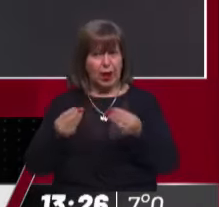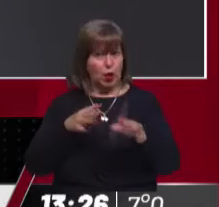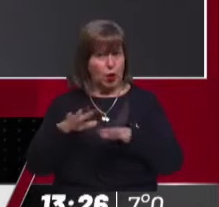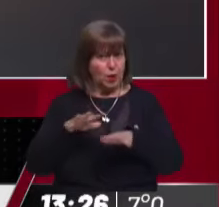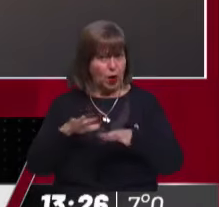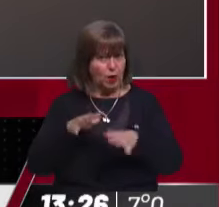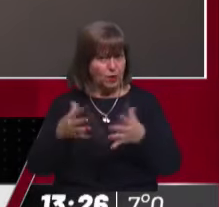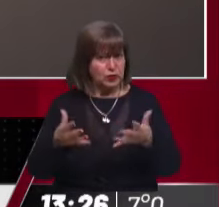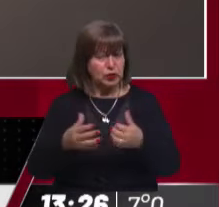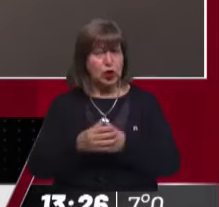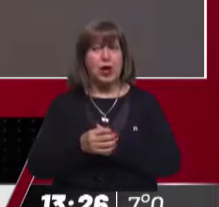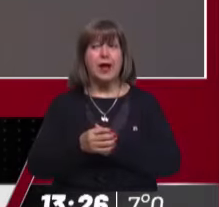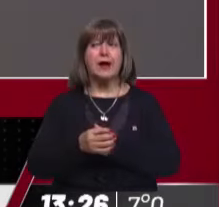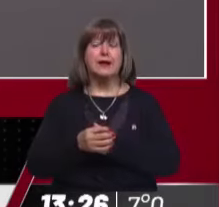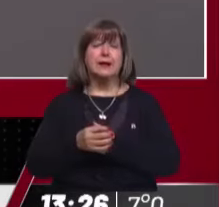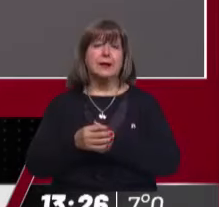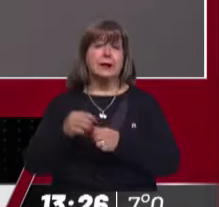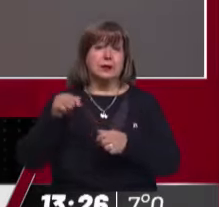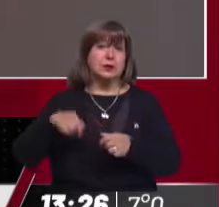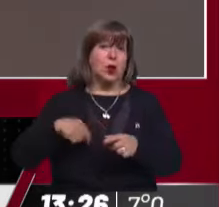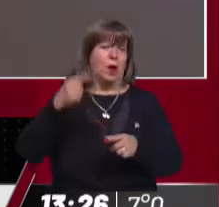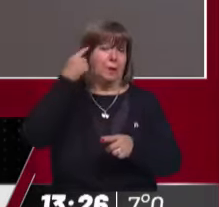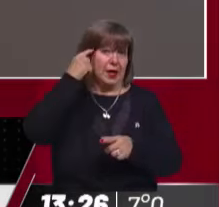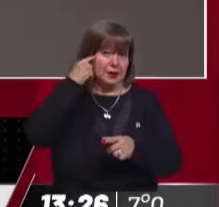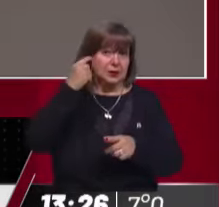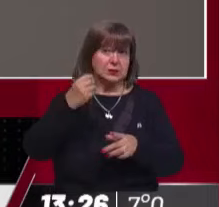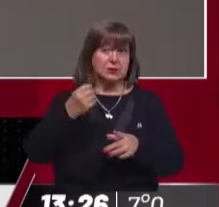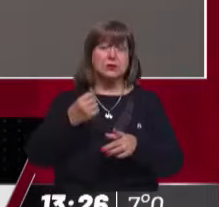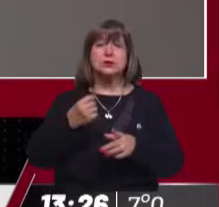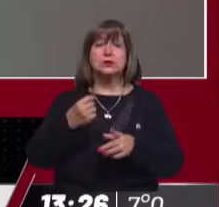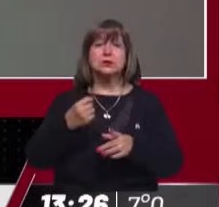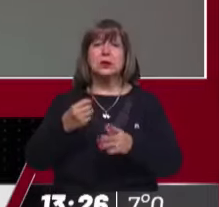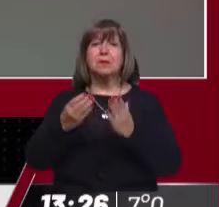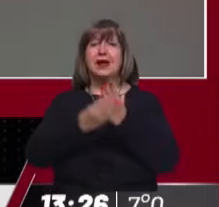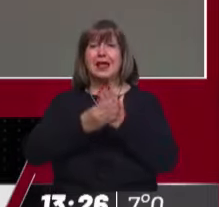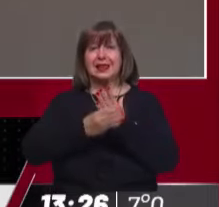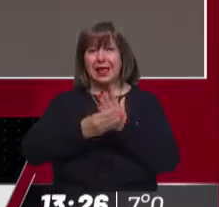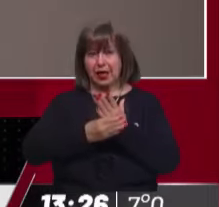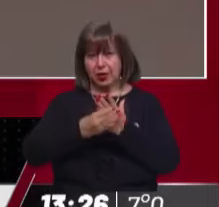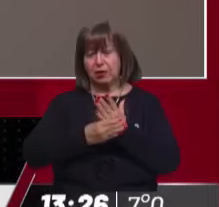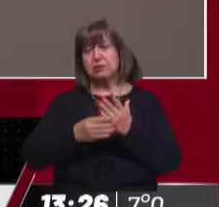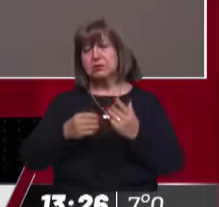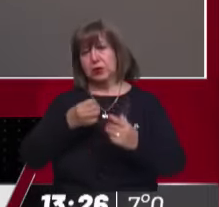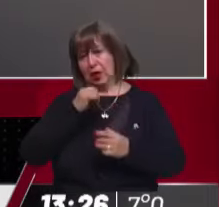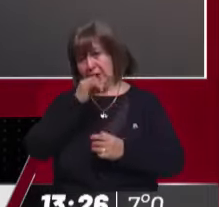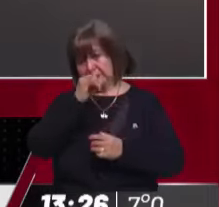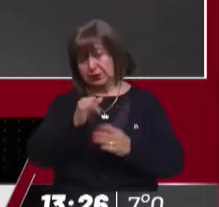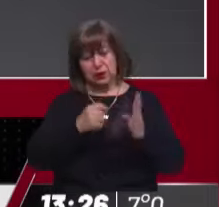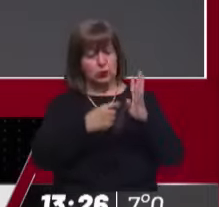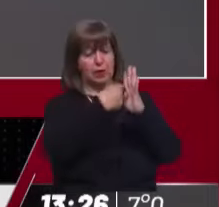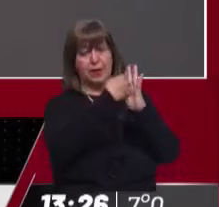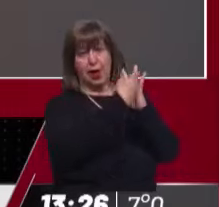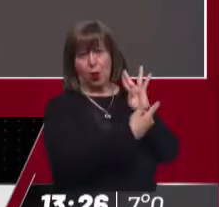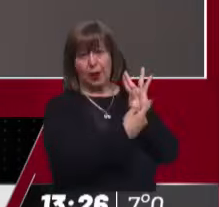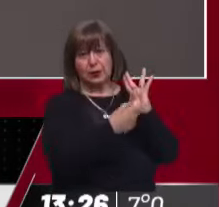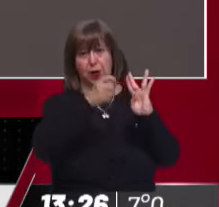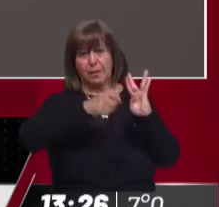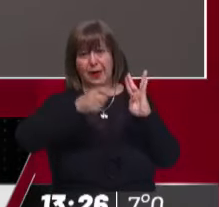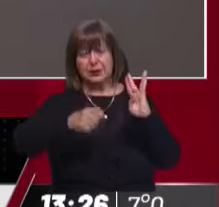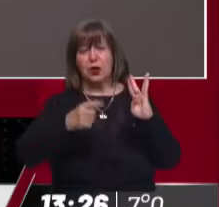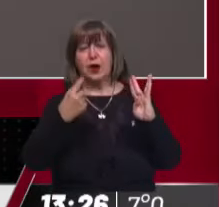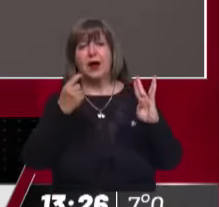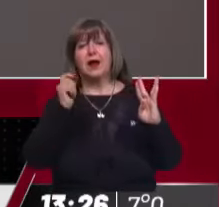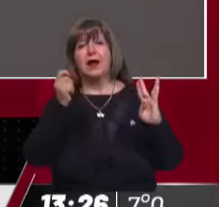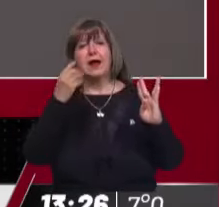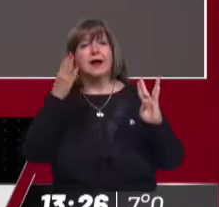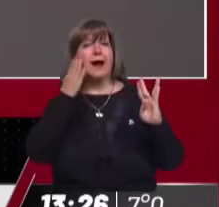para que haya alguna condena se requieren pruebas concretas y específicas. Acá estamos hablando de 4 sujetos que han sido